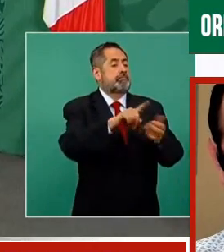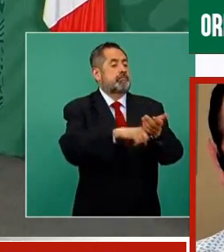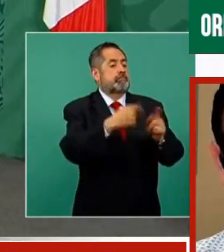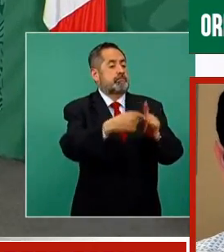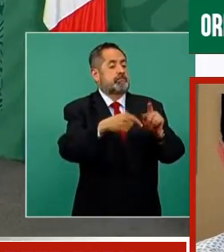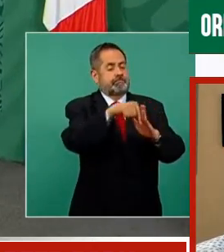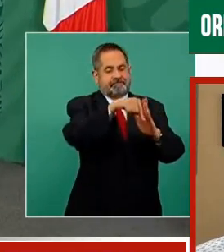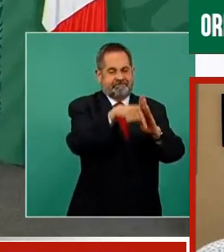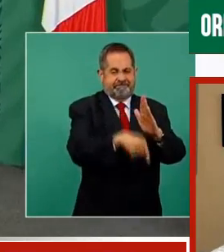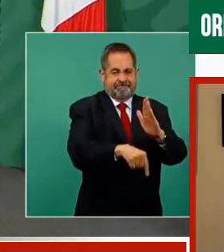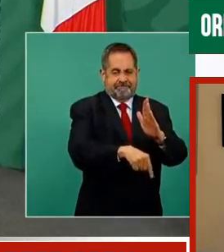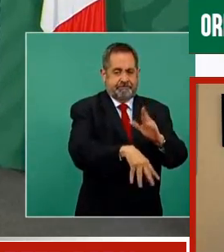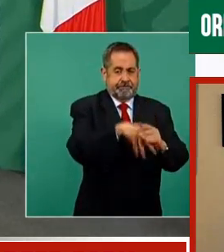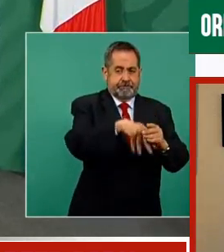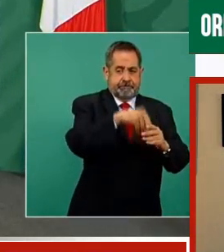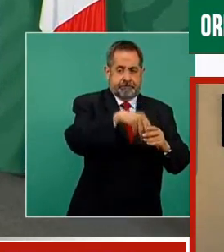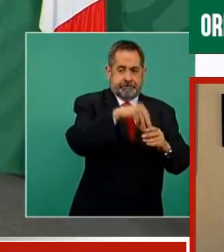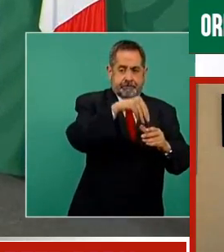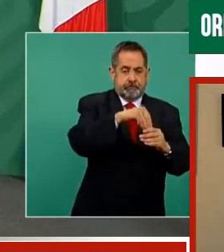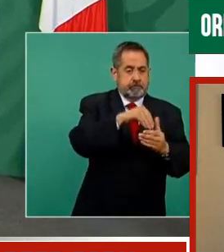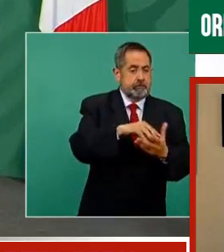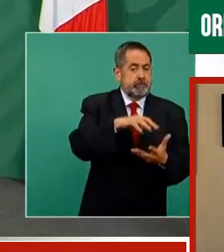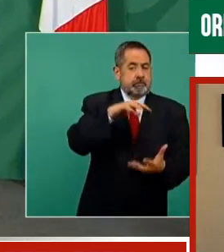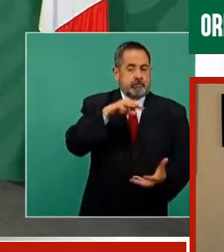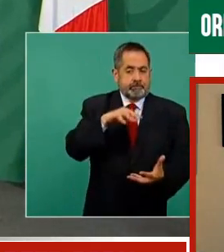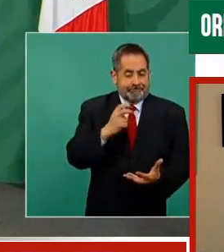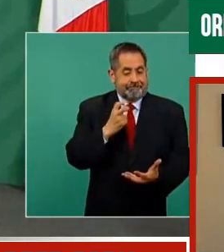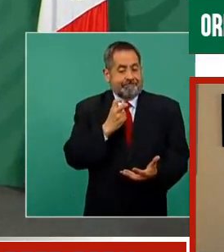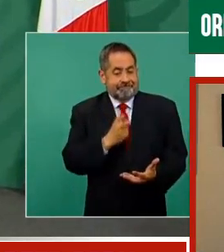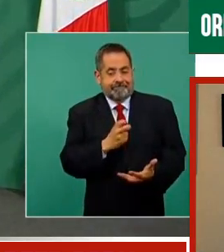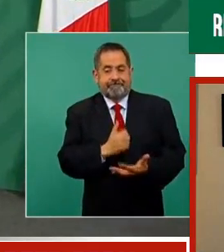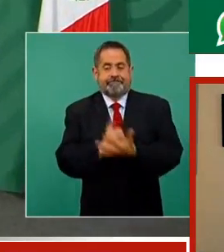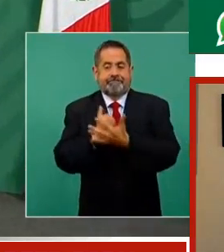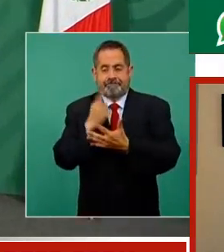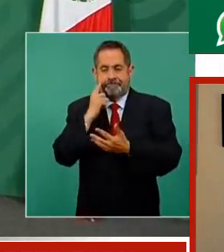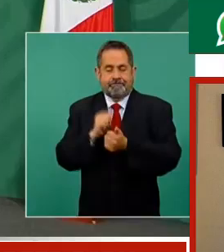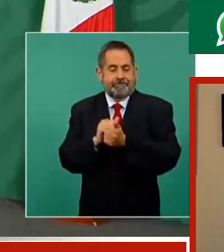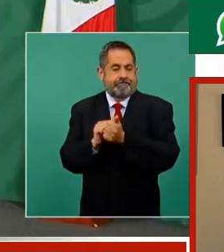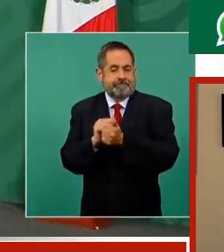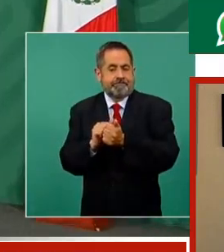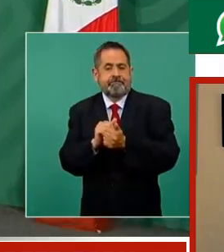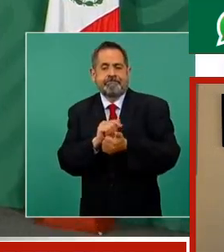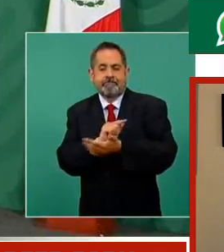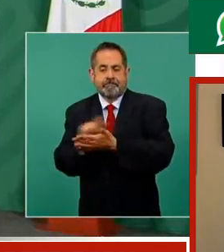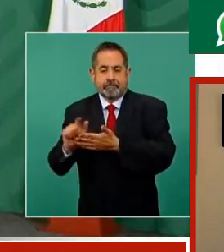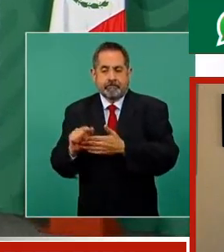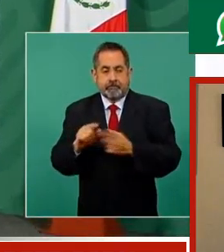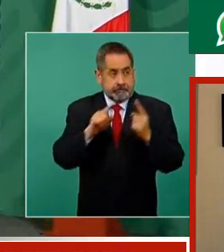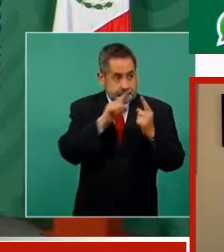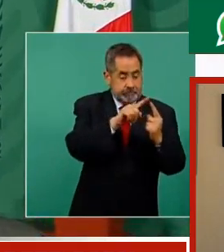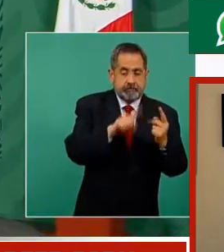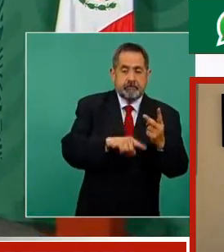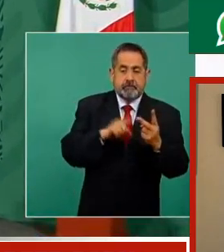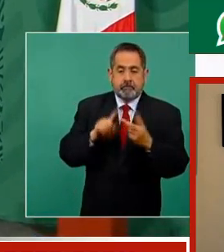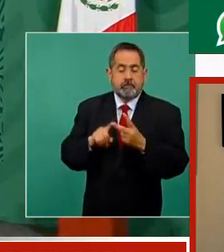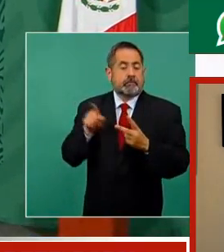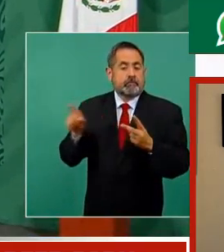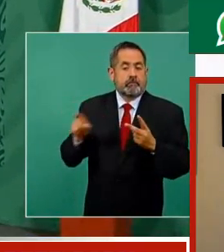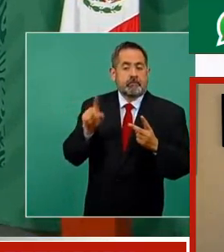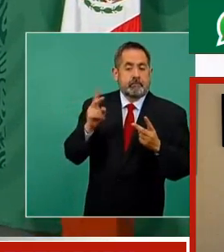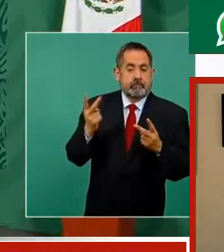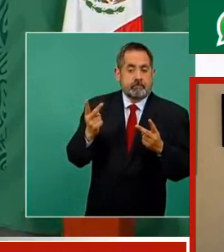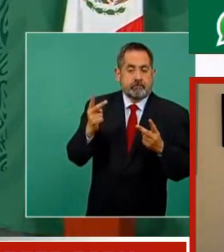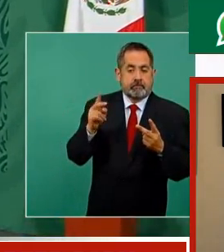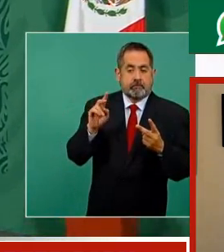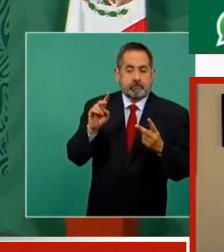con esta refinería con la nueva refinería de dos bocas y